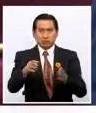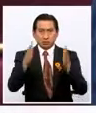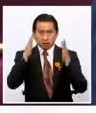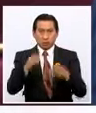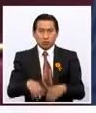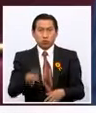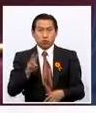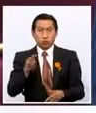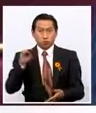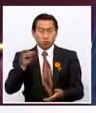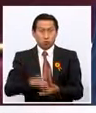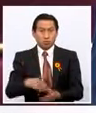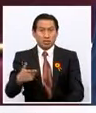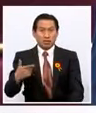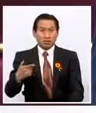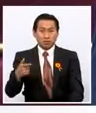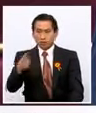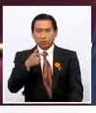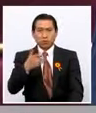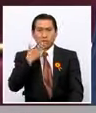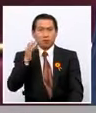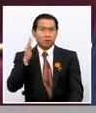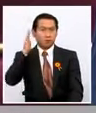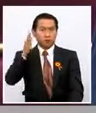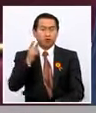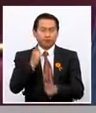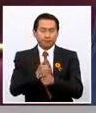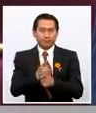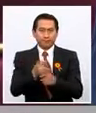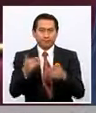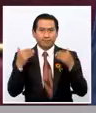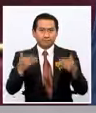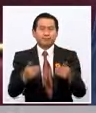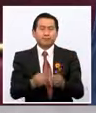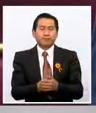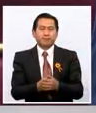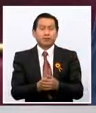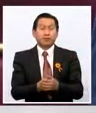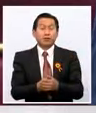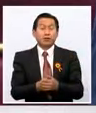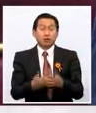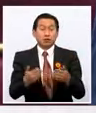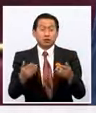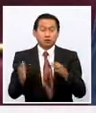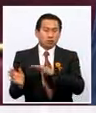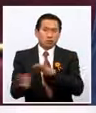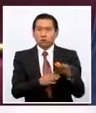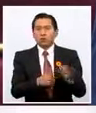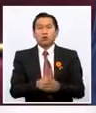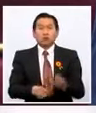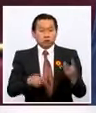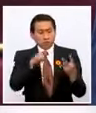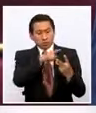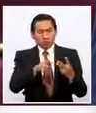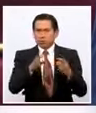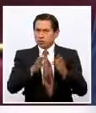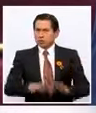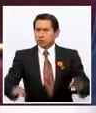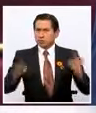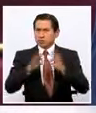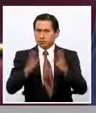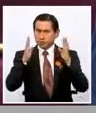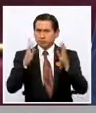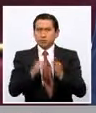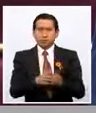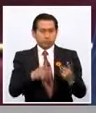2021 con mejores horizontes hay dos temas que no puedo dejar de mencionar la